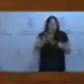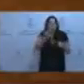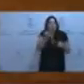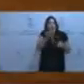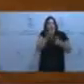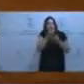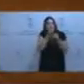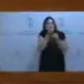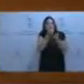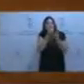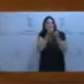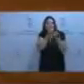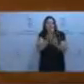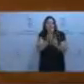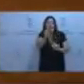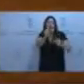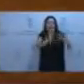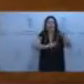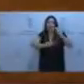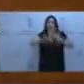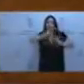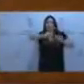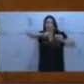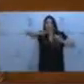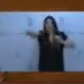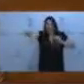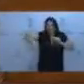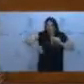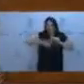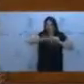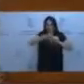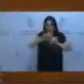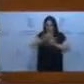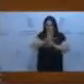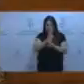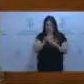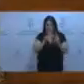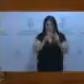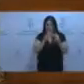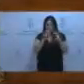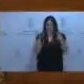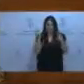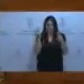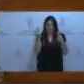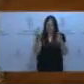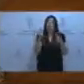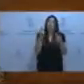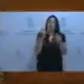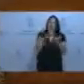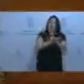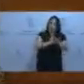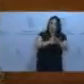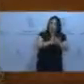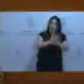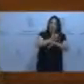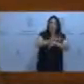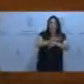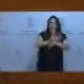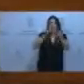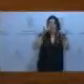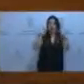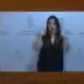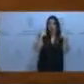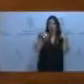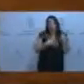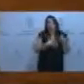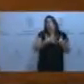las asociaciones, vean que lo digo en plural, representativas del sector, desde el Gobierno y la consejería competente, que